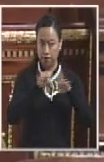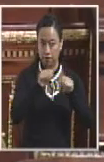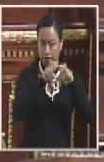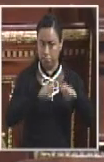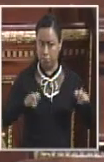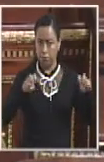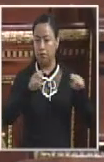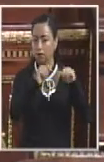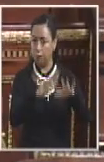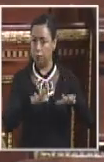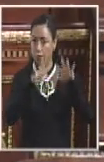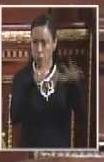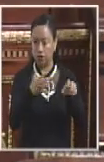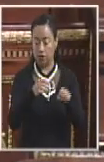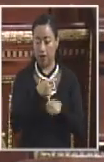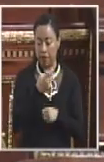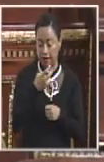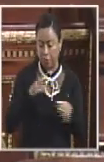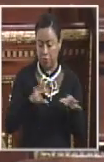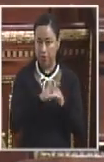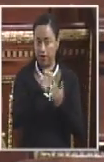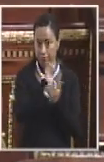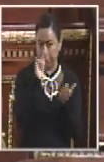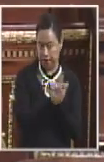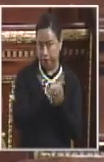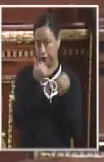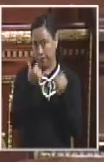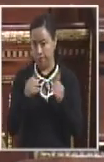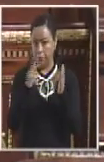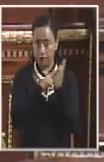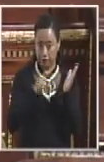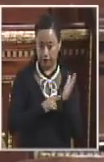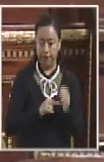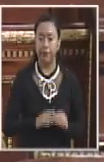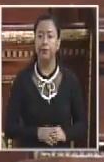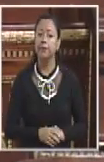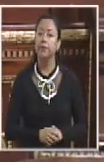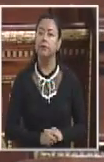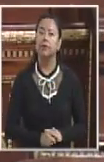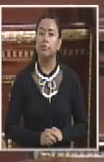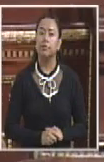de conformidad con la presente ley y el reglamento.